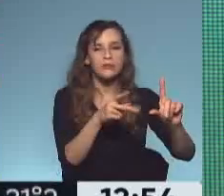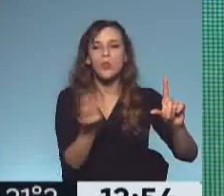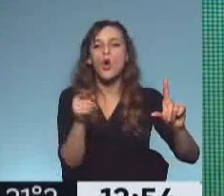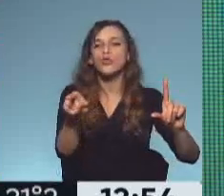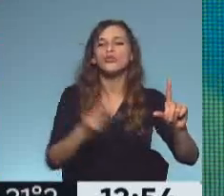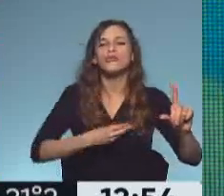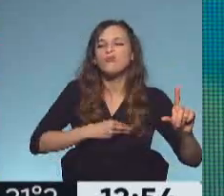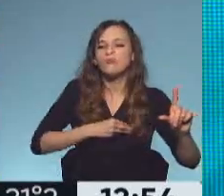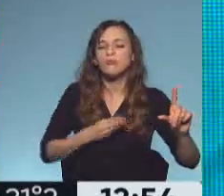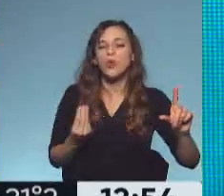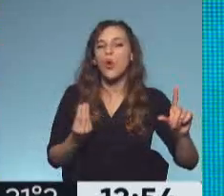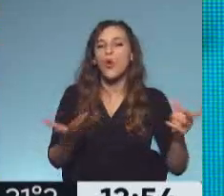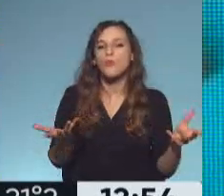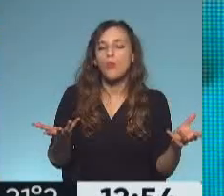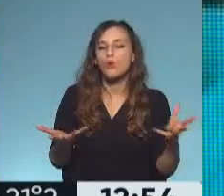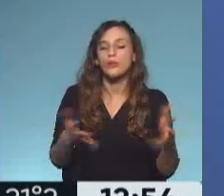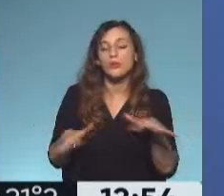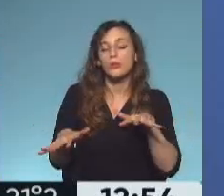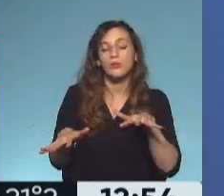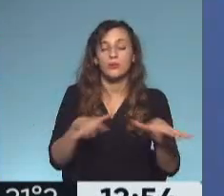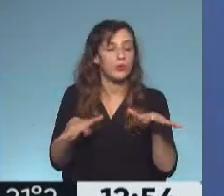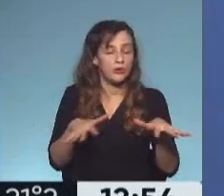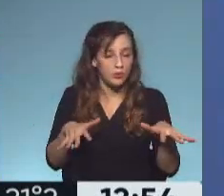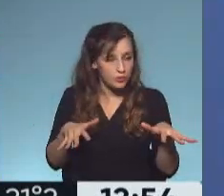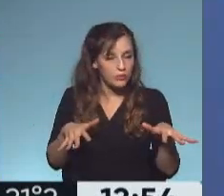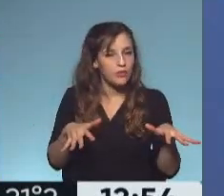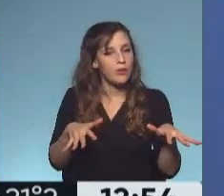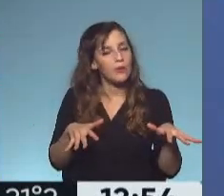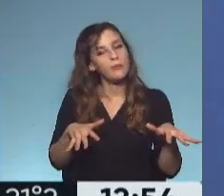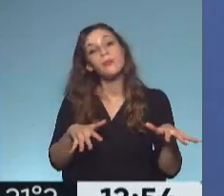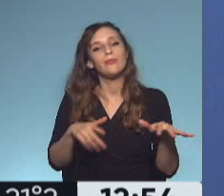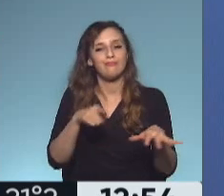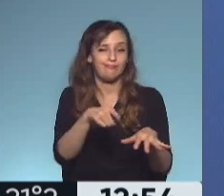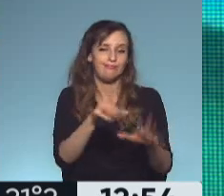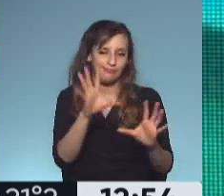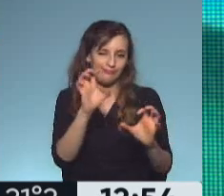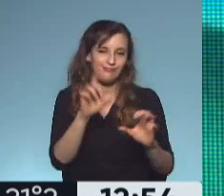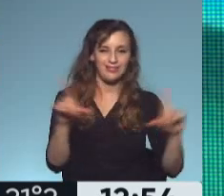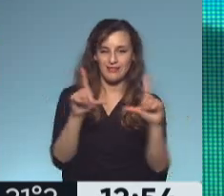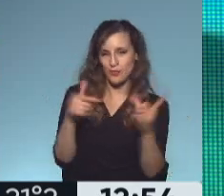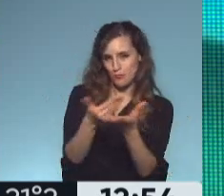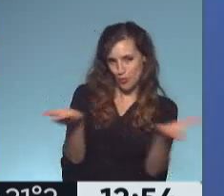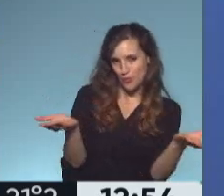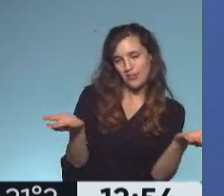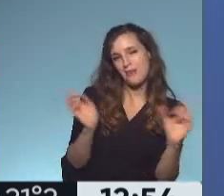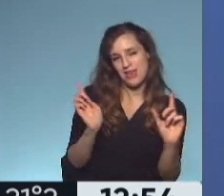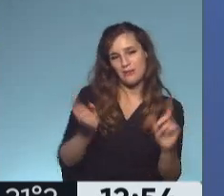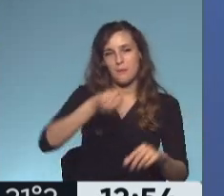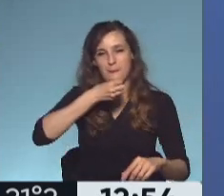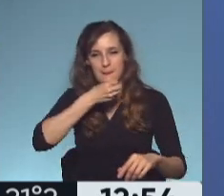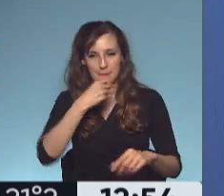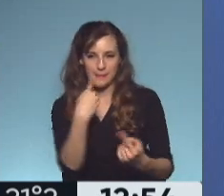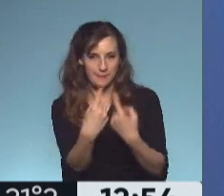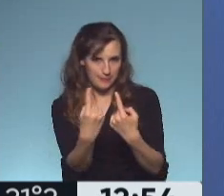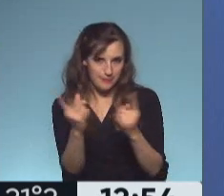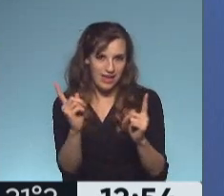parar ante esta situación? Bueno, vos lo recordarás muy bien porque la TV Pública nos acompañó en ese viaje, las primeras